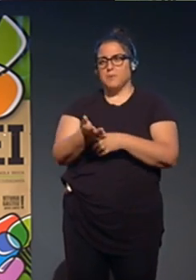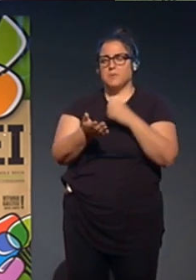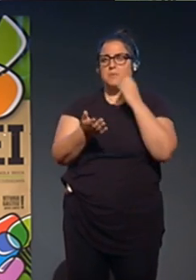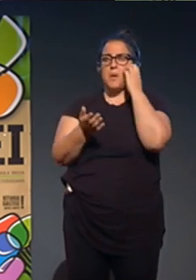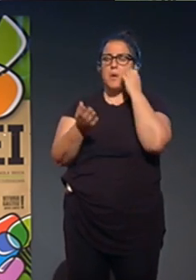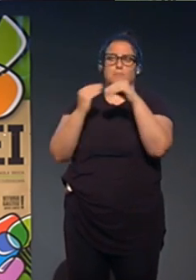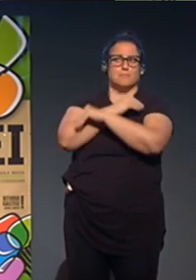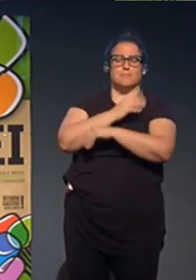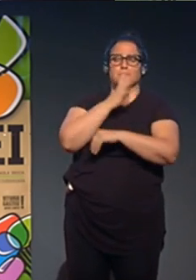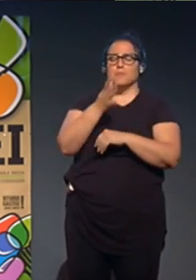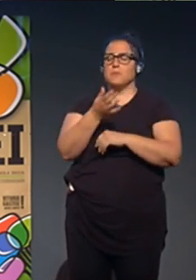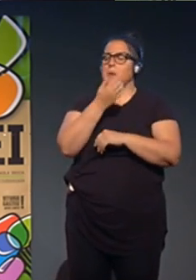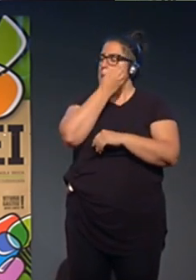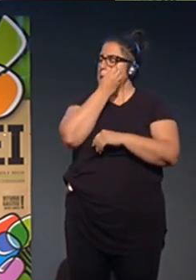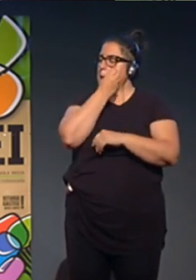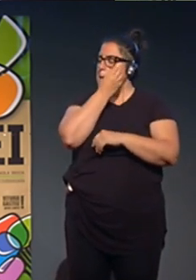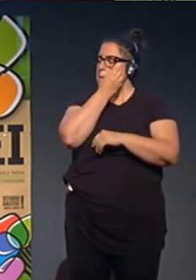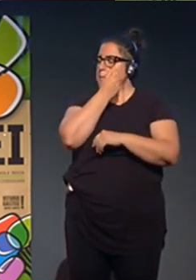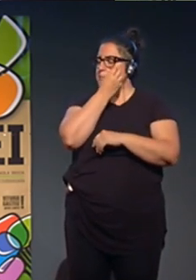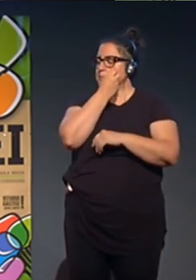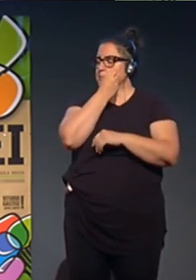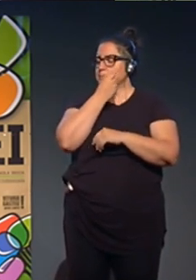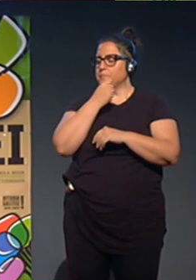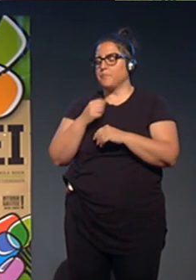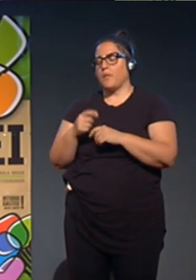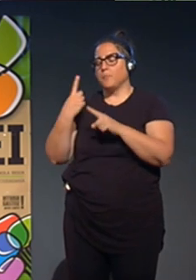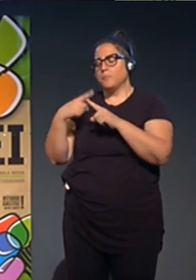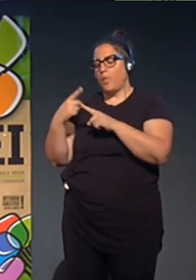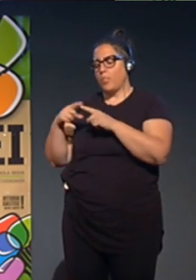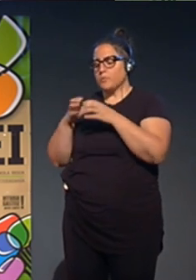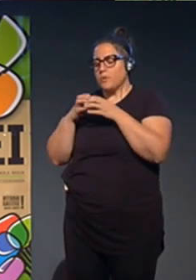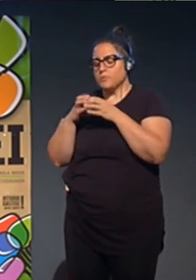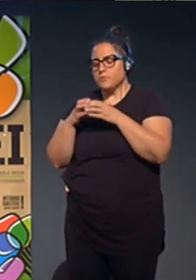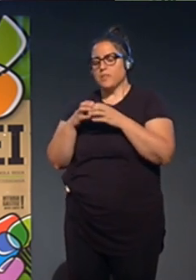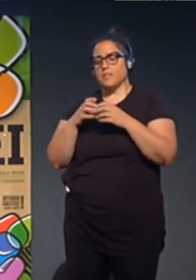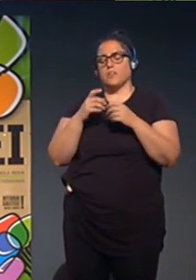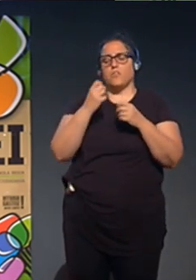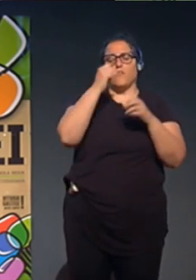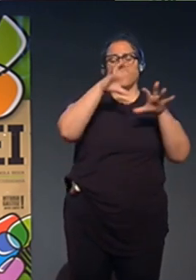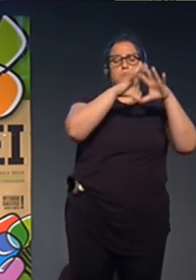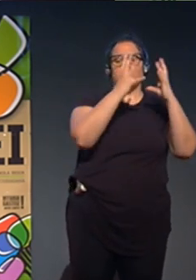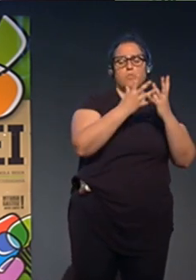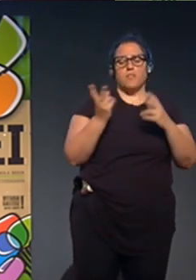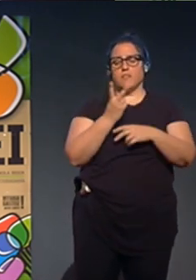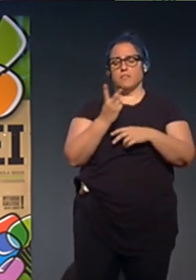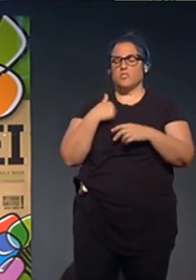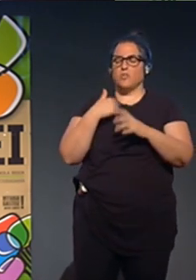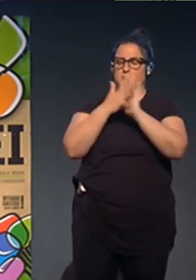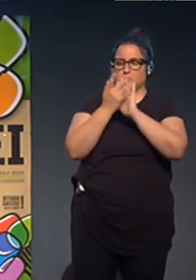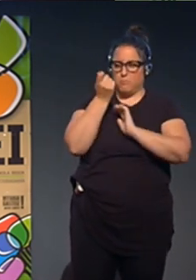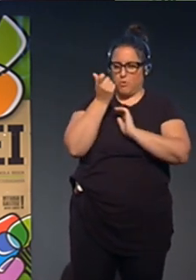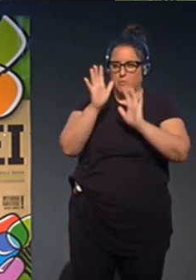entre esa gobernanza y y la localización de los productos he dicho un poquito de eso pero quiero citar una frase muy